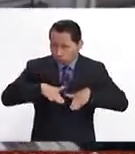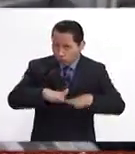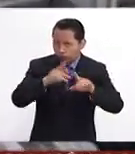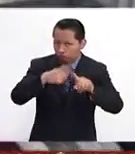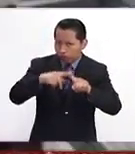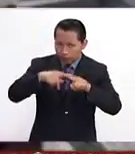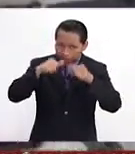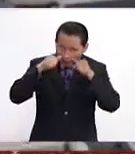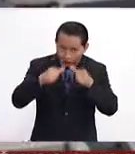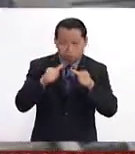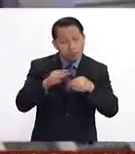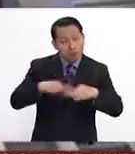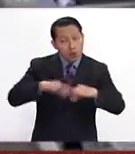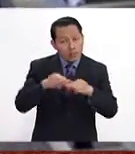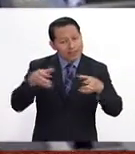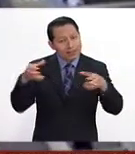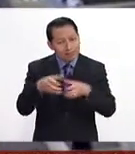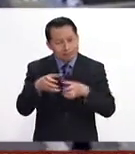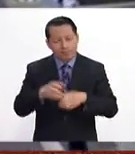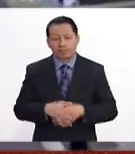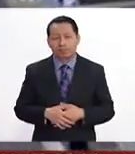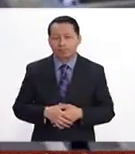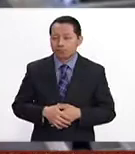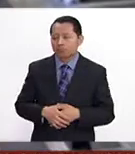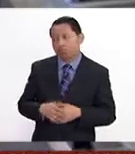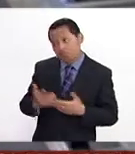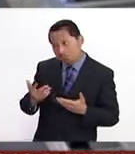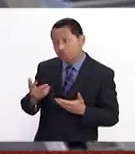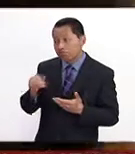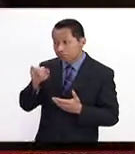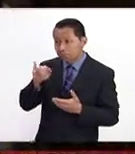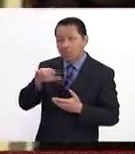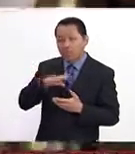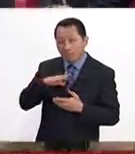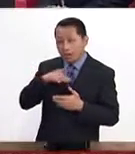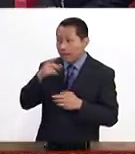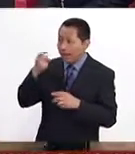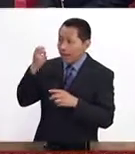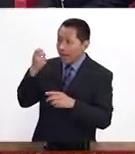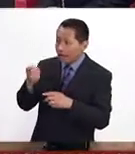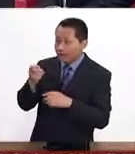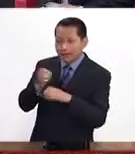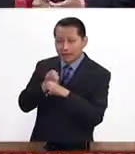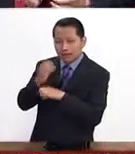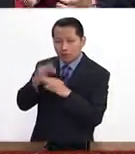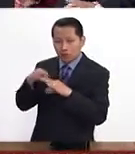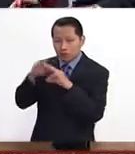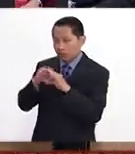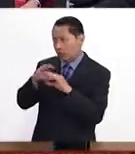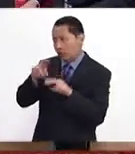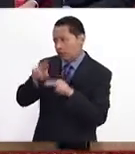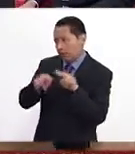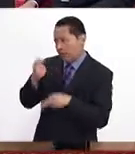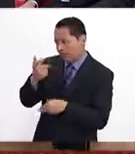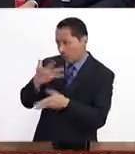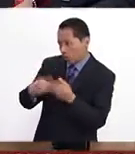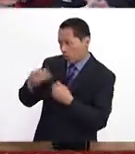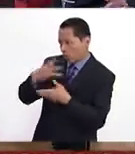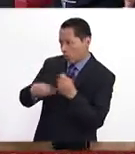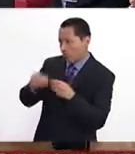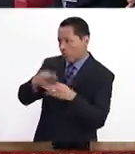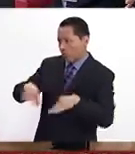los sectores estratégicos del estado sin duda el estado es un centro muy importante a nivel económico pero